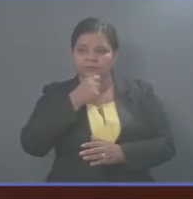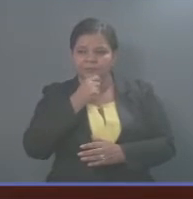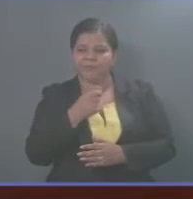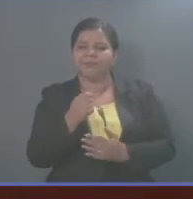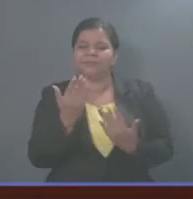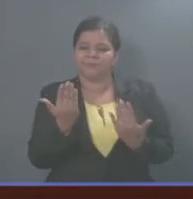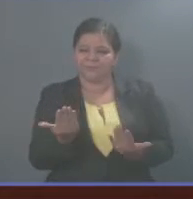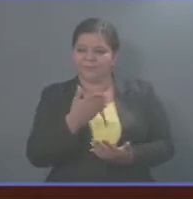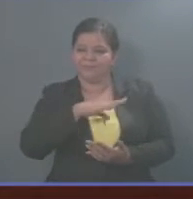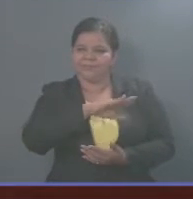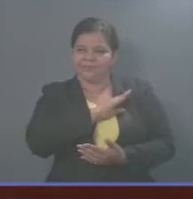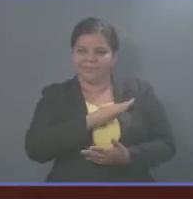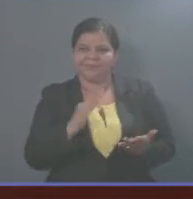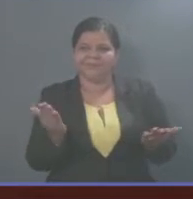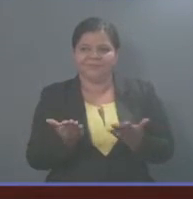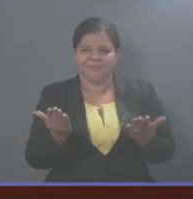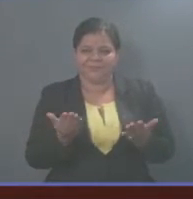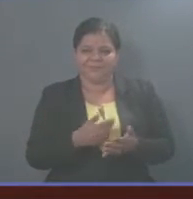qué carácter